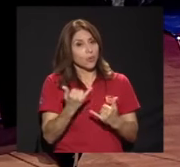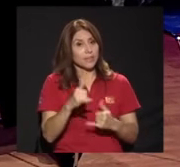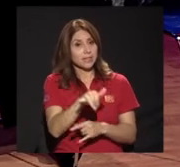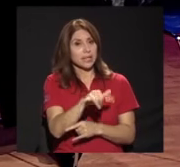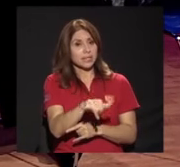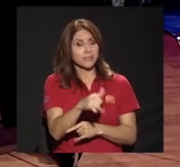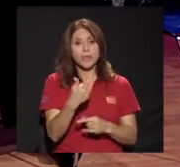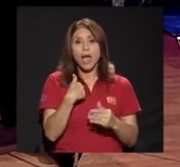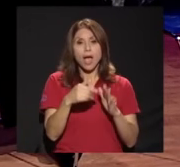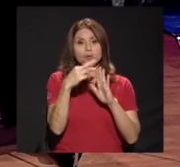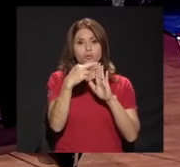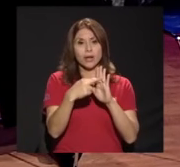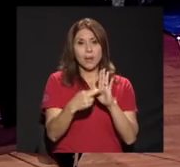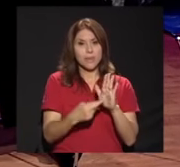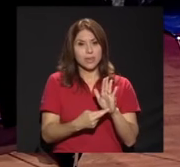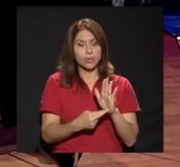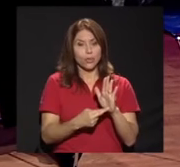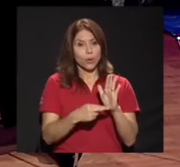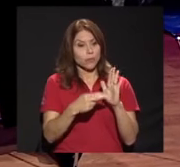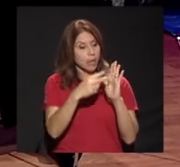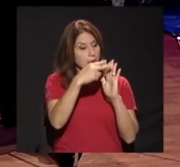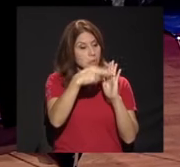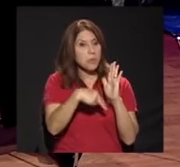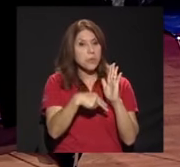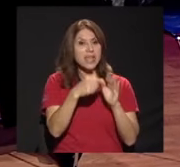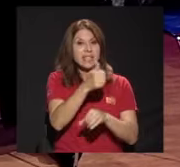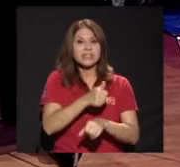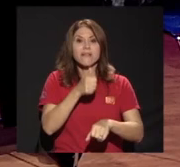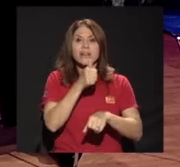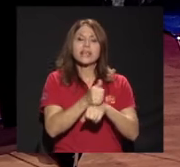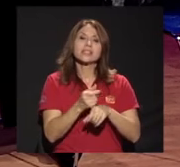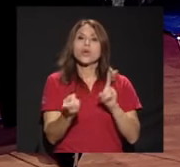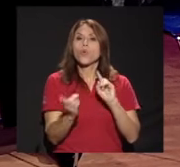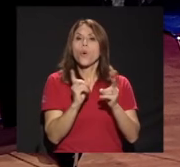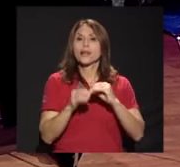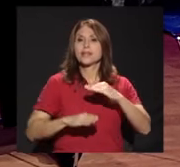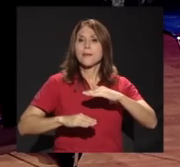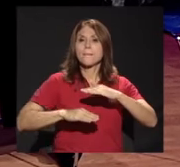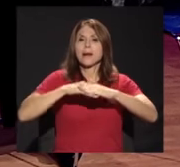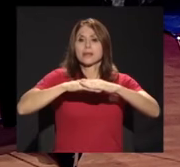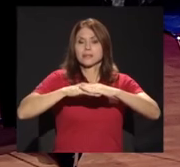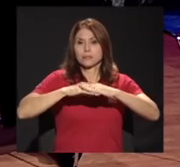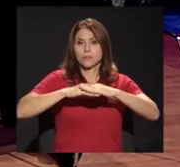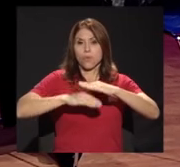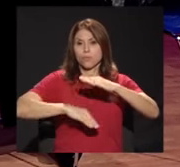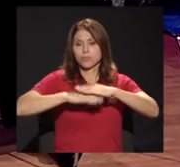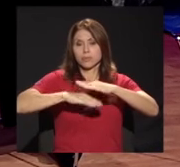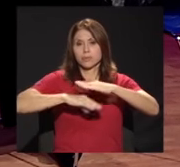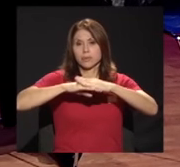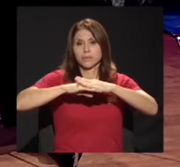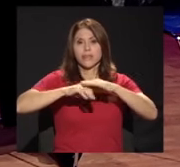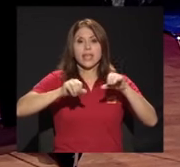Hay un reglamento, ¿verdad?, que establece, digamos, cuáles son los máximos que las empresas pueden... que las empresas o que los